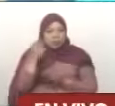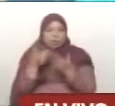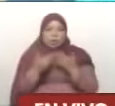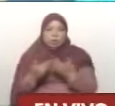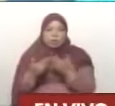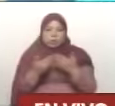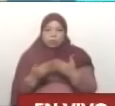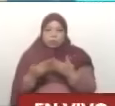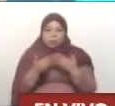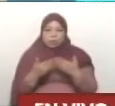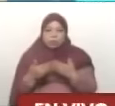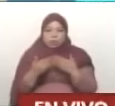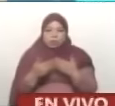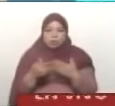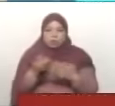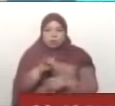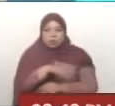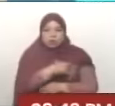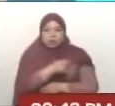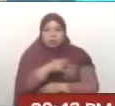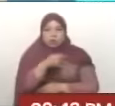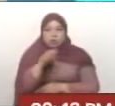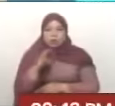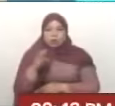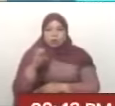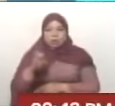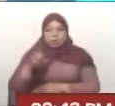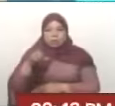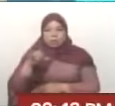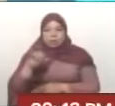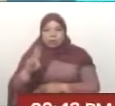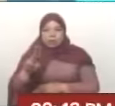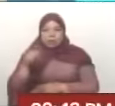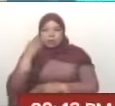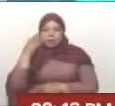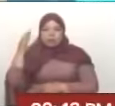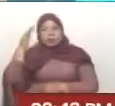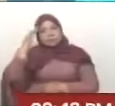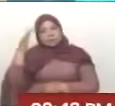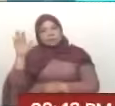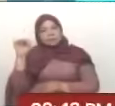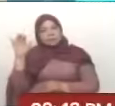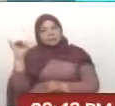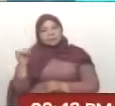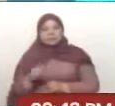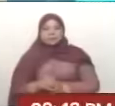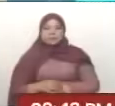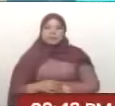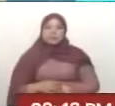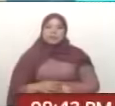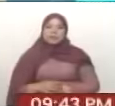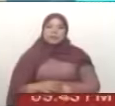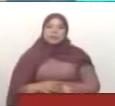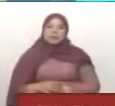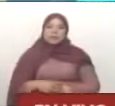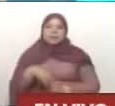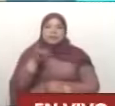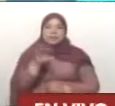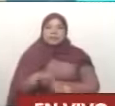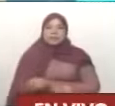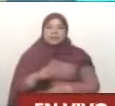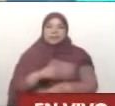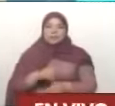estudiante universitaria, Berlín Maicam. Berlín, mi saludo por allá, chica. En el estado